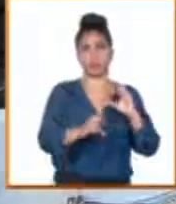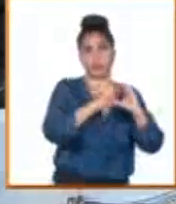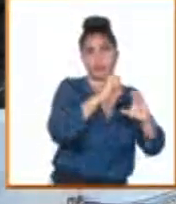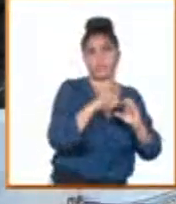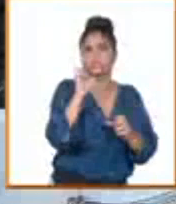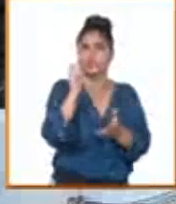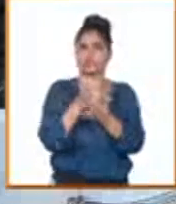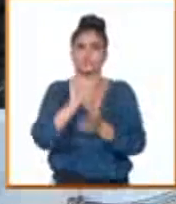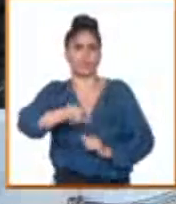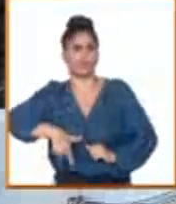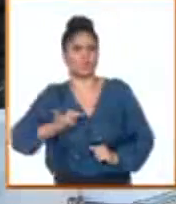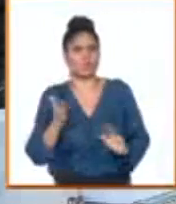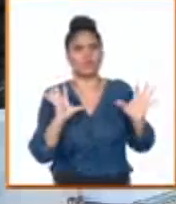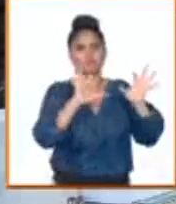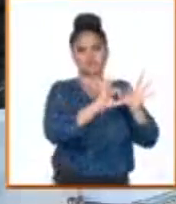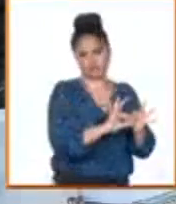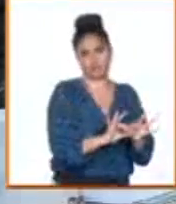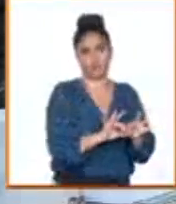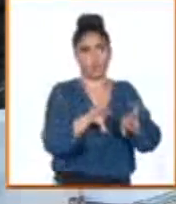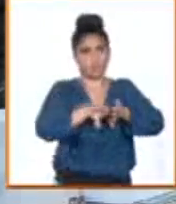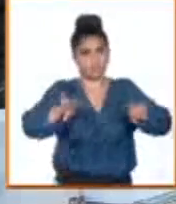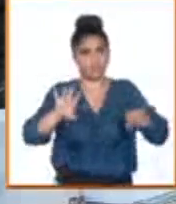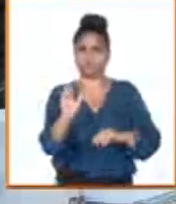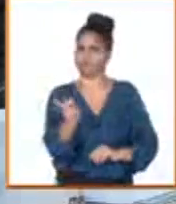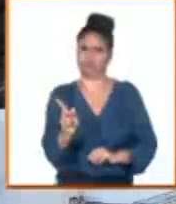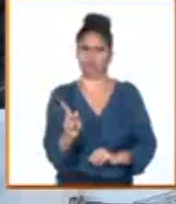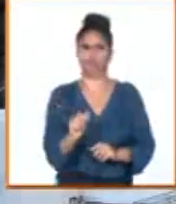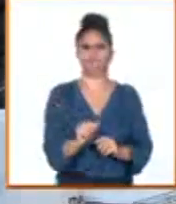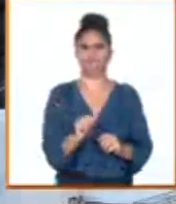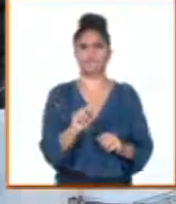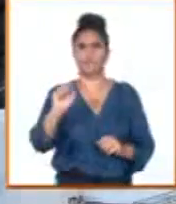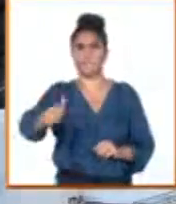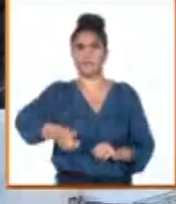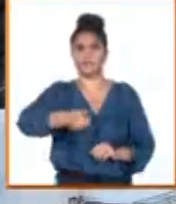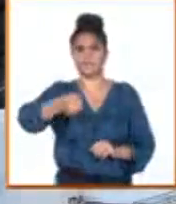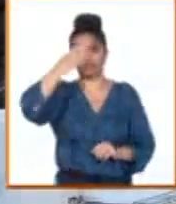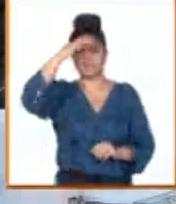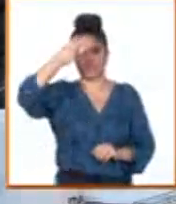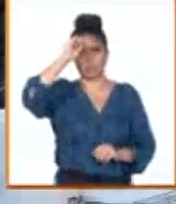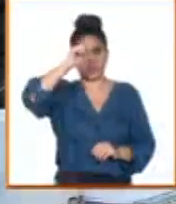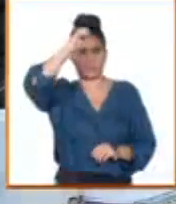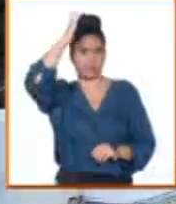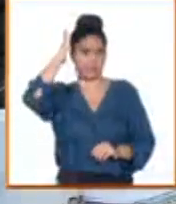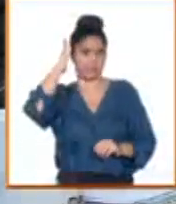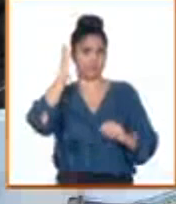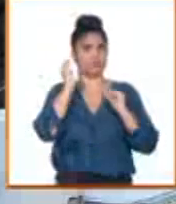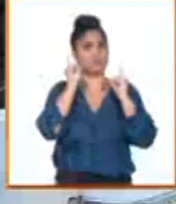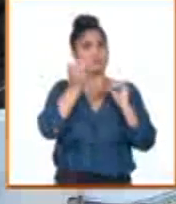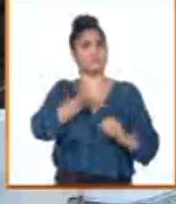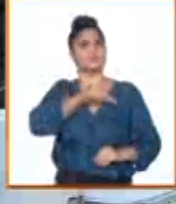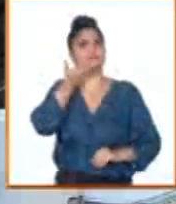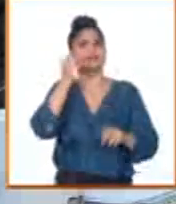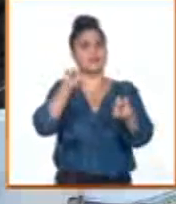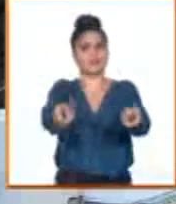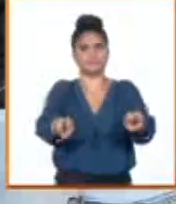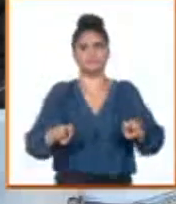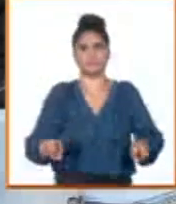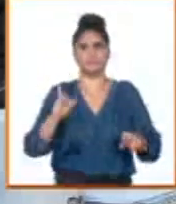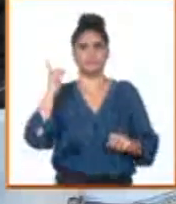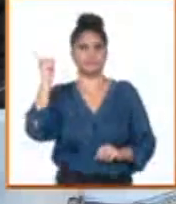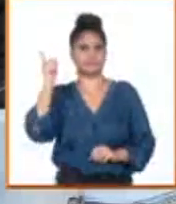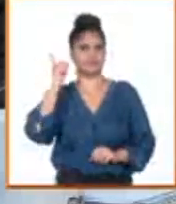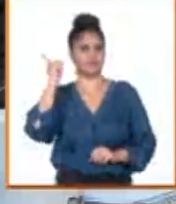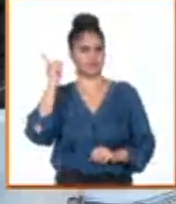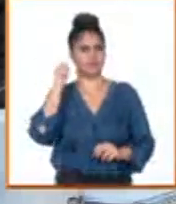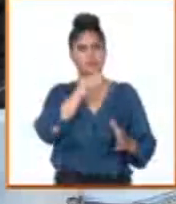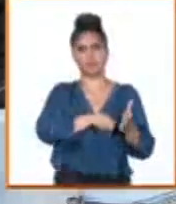procesos indisolublemente ligados. Díaz-Canel decía en el cierre del debate de la ley de comunicación en la Asamblea que representa